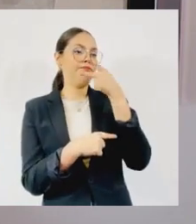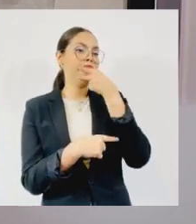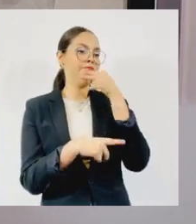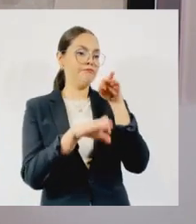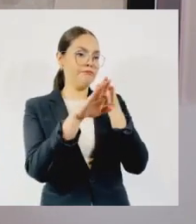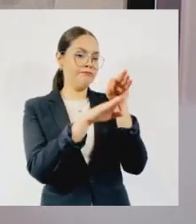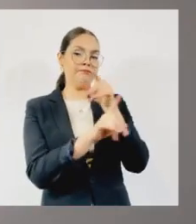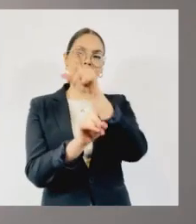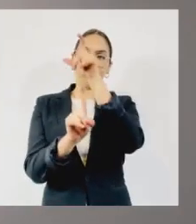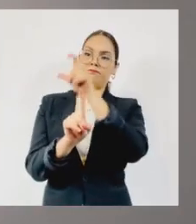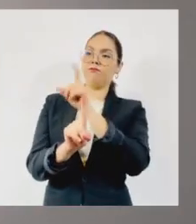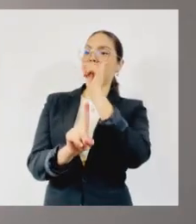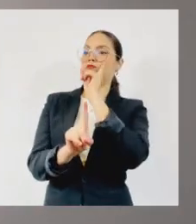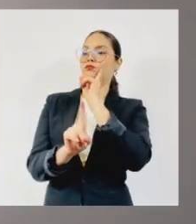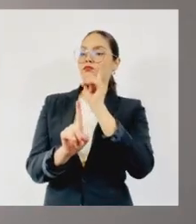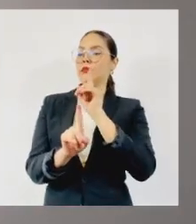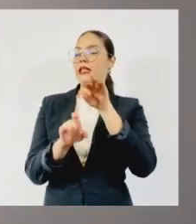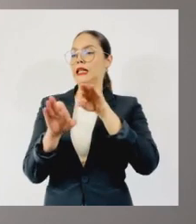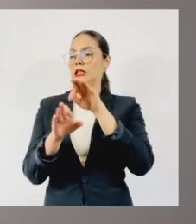una mujer